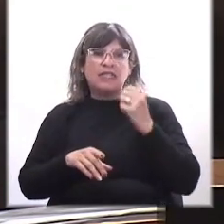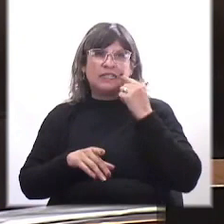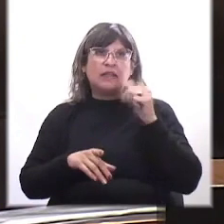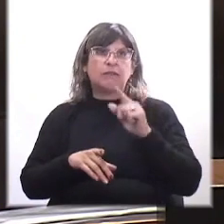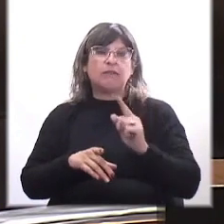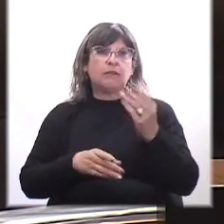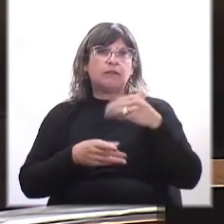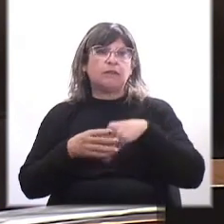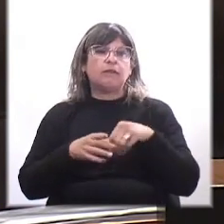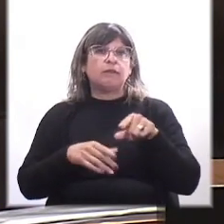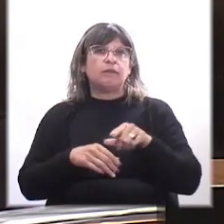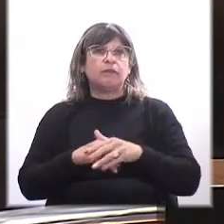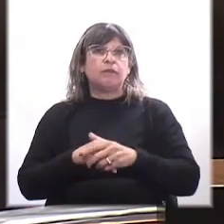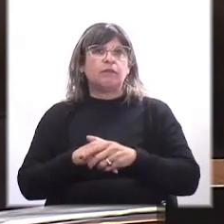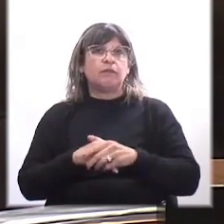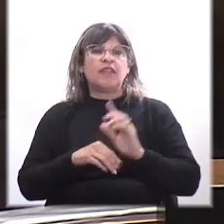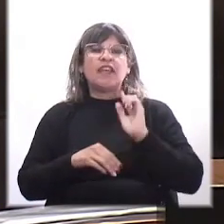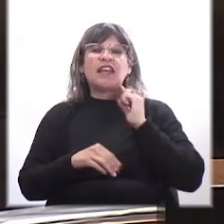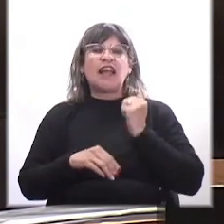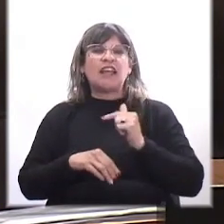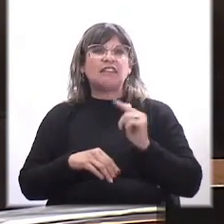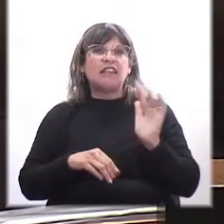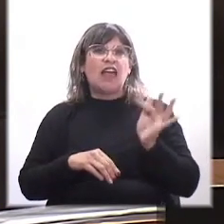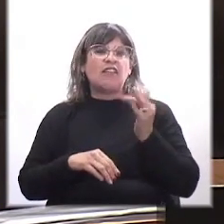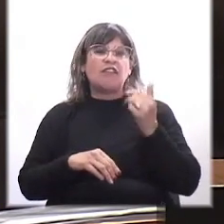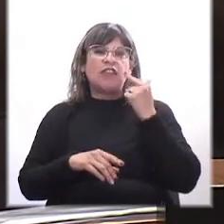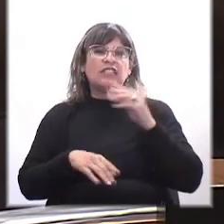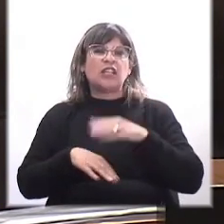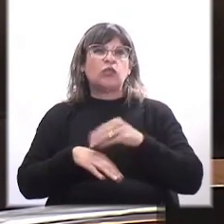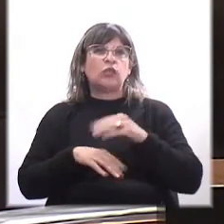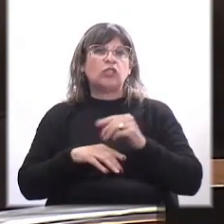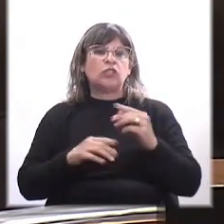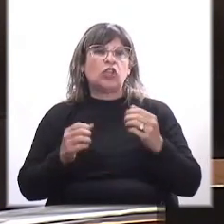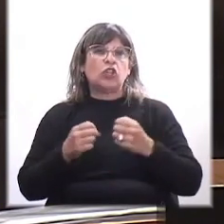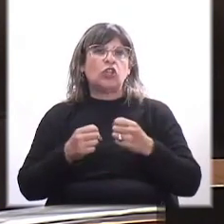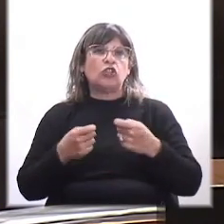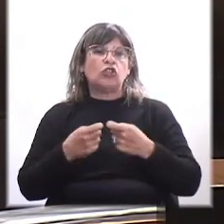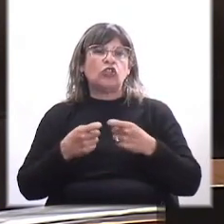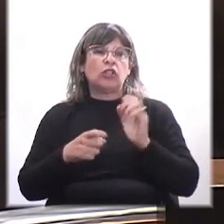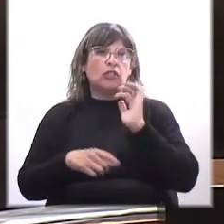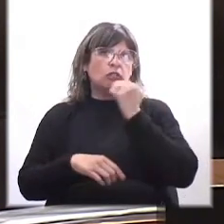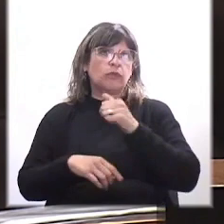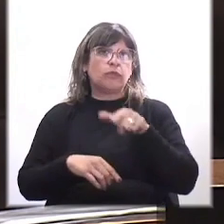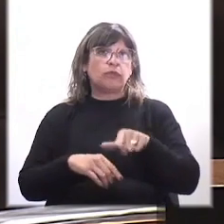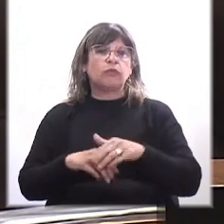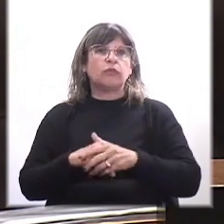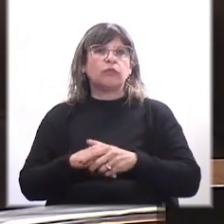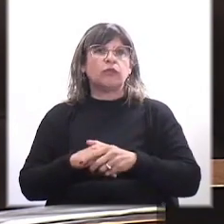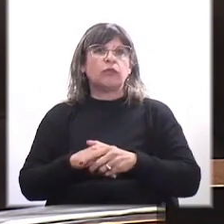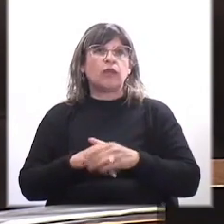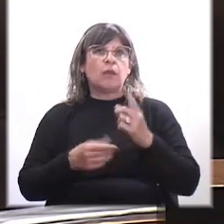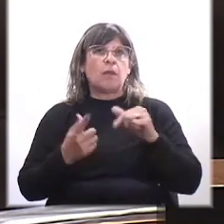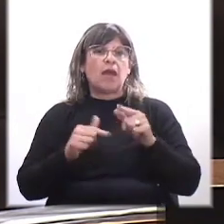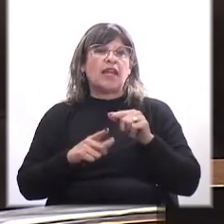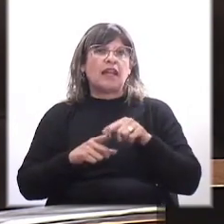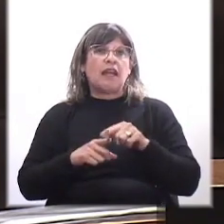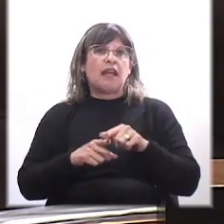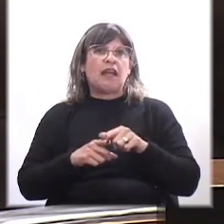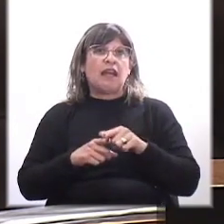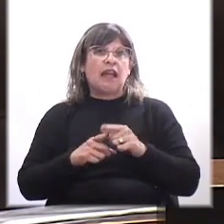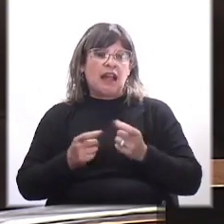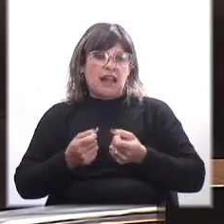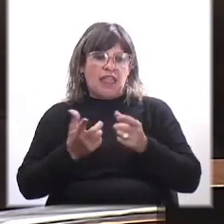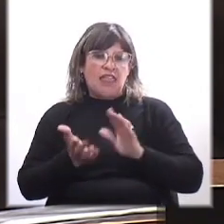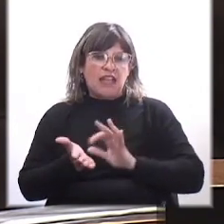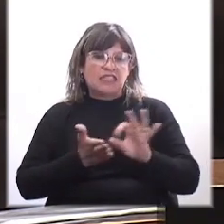integrado por Gas de France, Suez, Sociedad Anónima, y Marubeni, Sociedad Anónima, para la prestación de